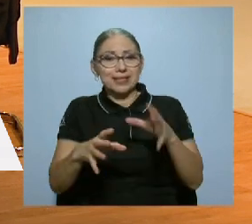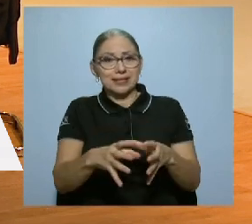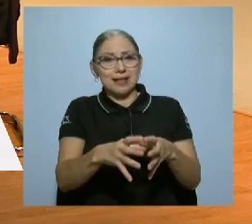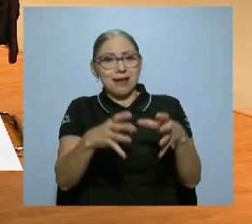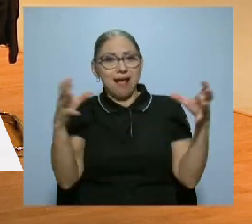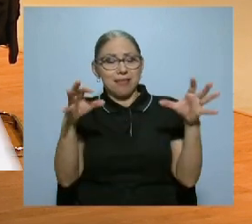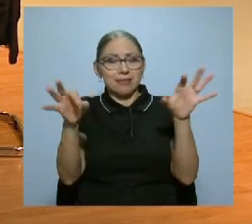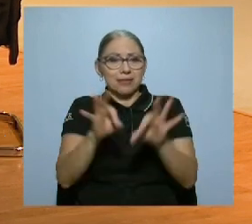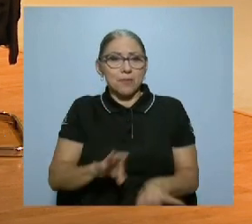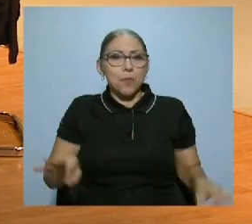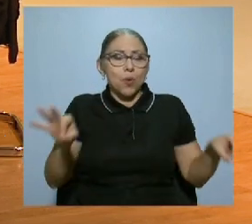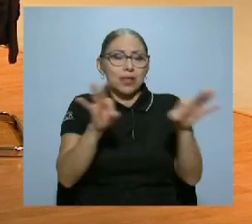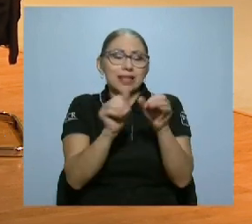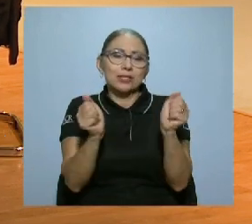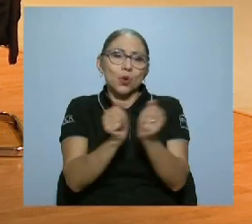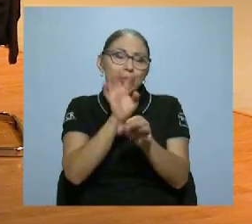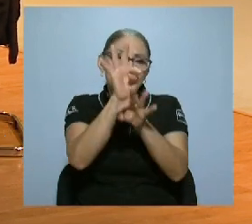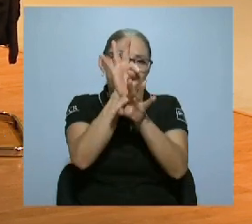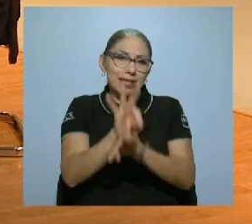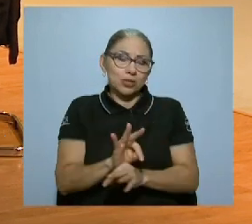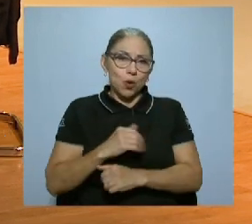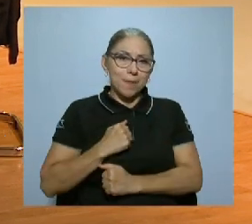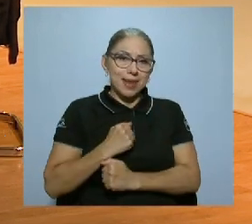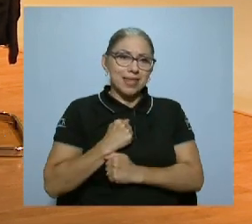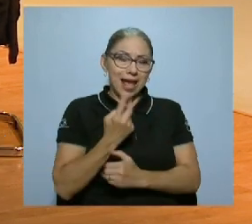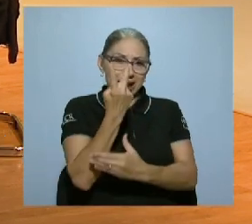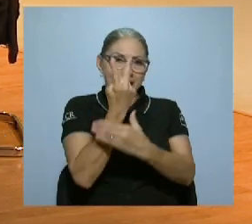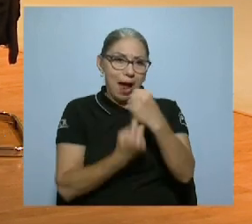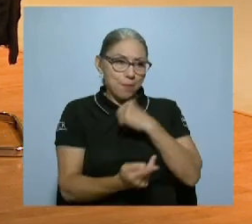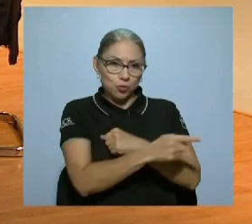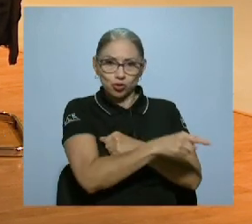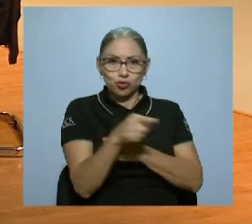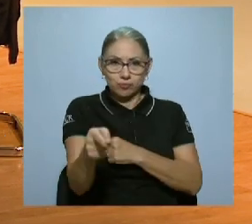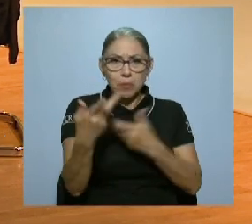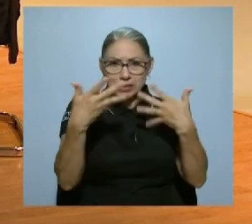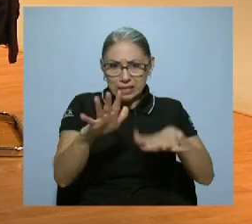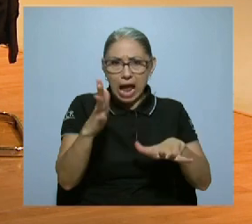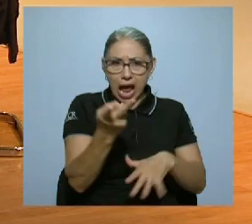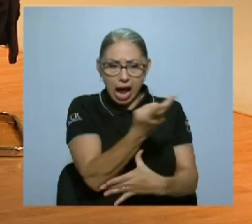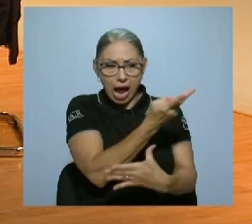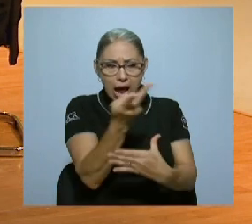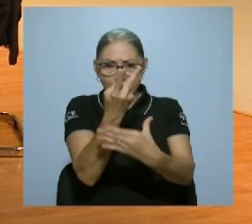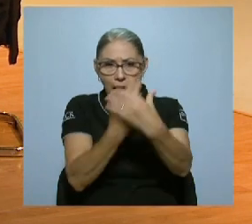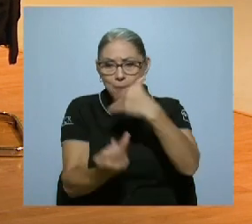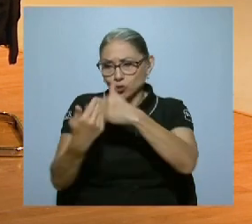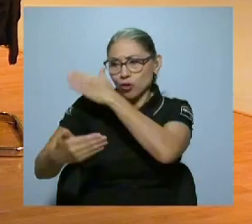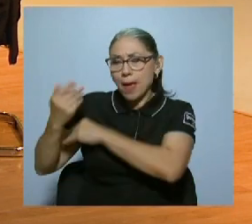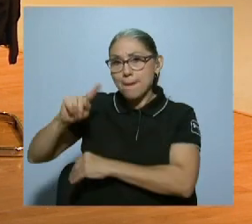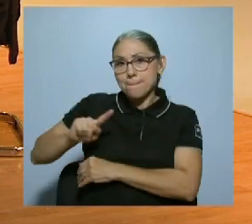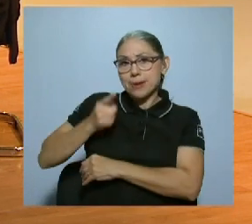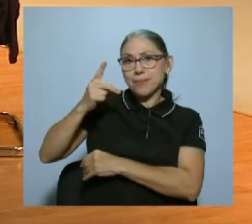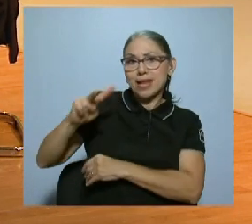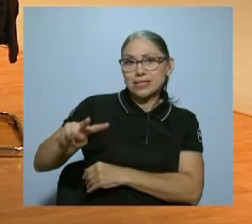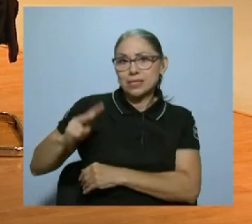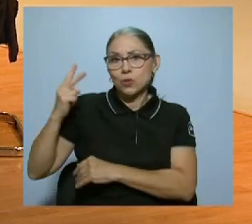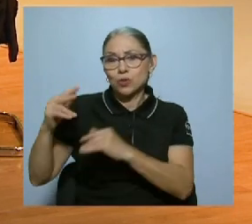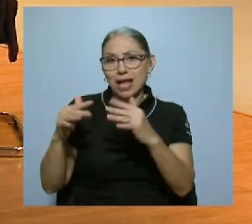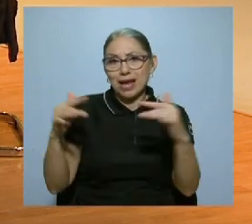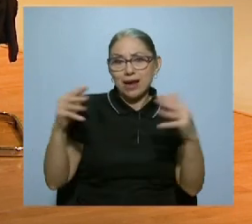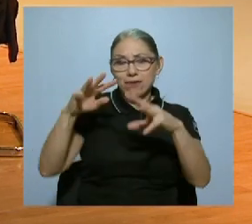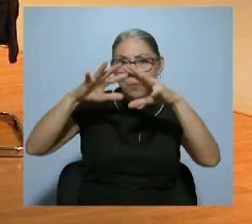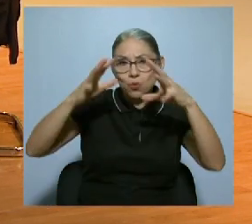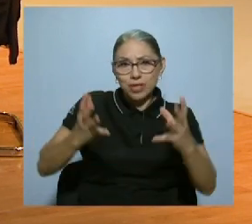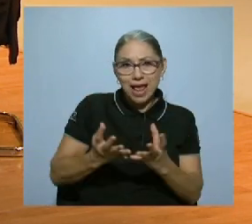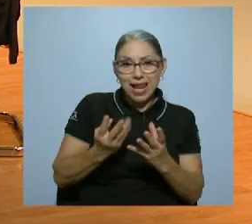y con una tradición militar ambos, porque la tienen, ambos pelearon la Primera Guerra Mundial, ambos pelearon la Segunda Guerra Mundial, ambos pelearon la Guerra